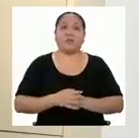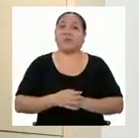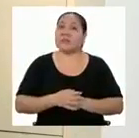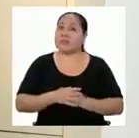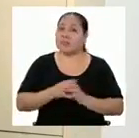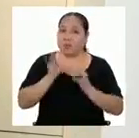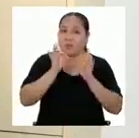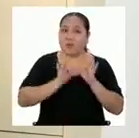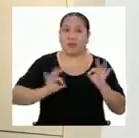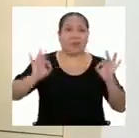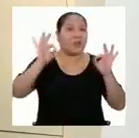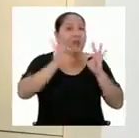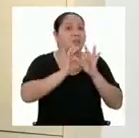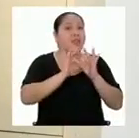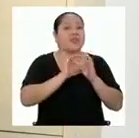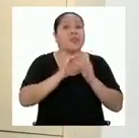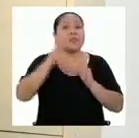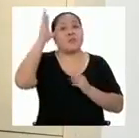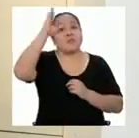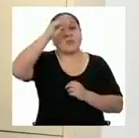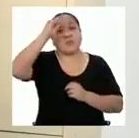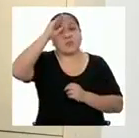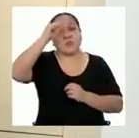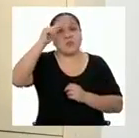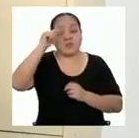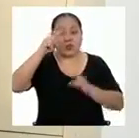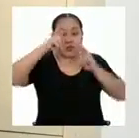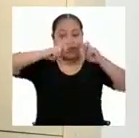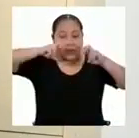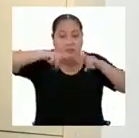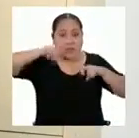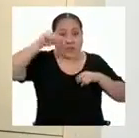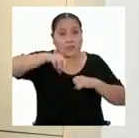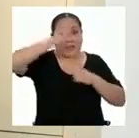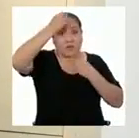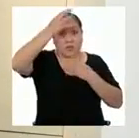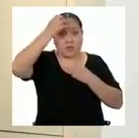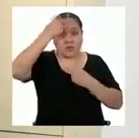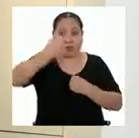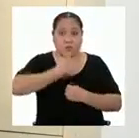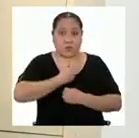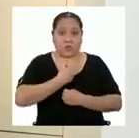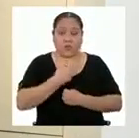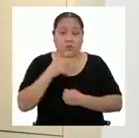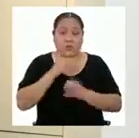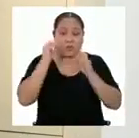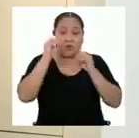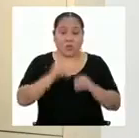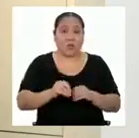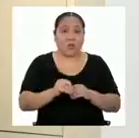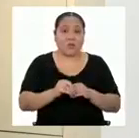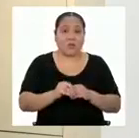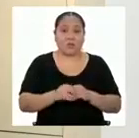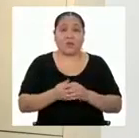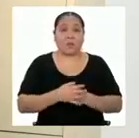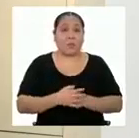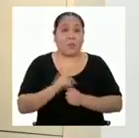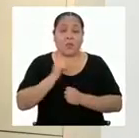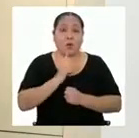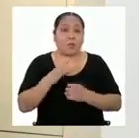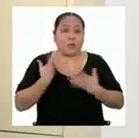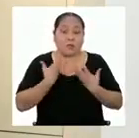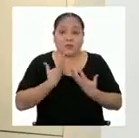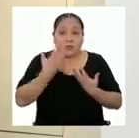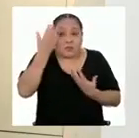importante, chicas y chicos, que tratemos de averiguar esos datos por nuestra cuenta, ya que no están presentes en el texto y no los